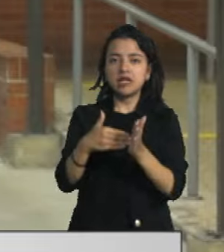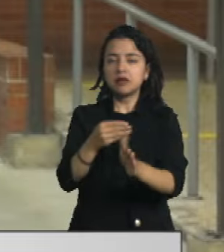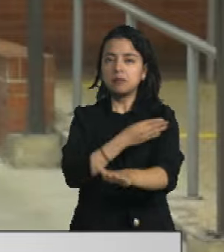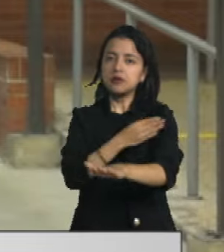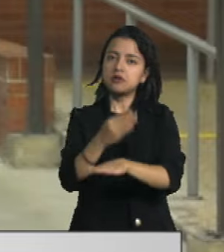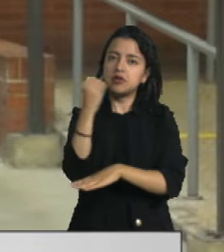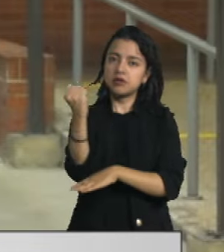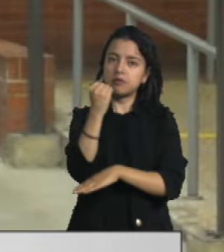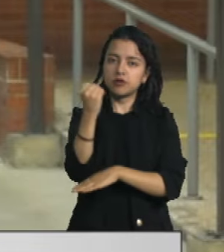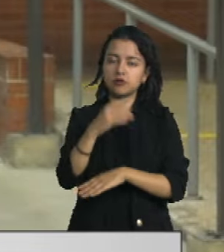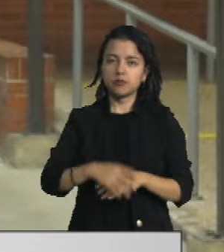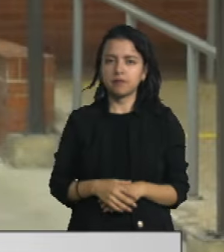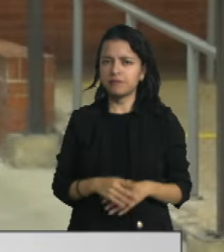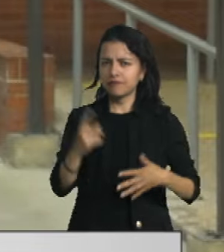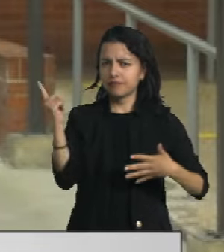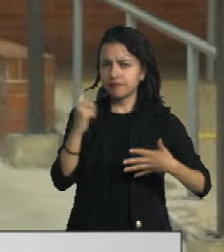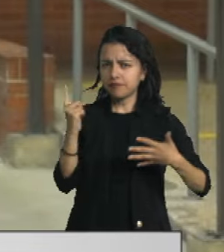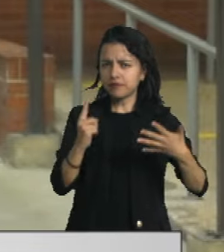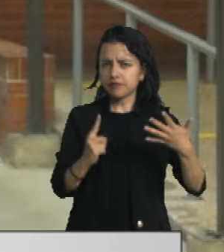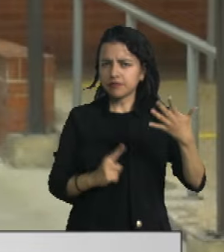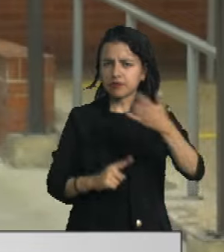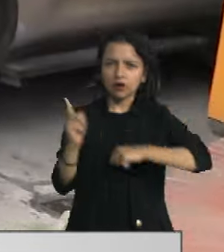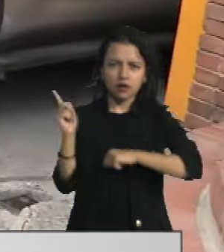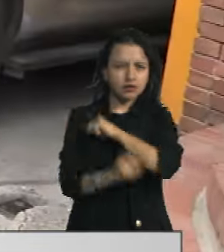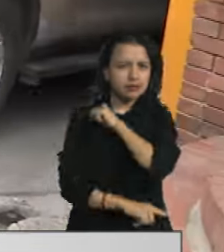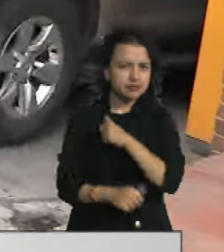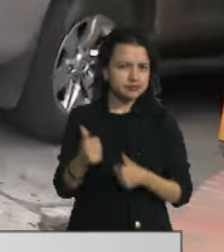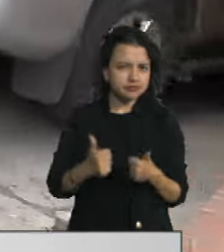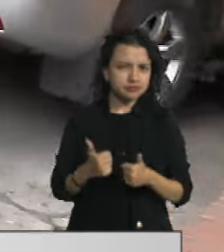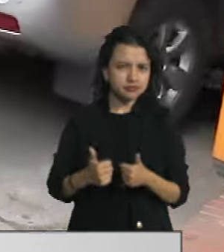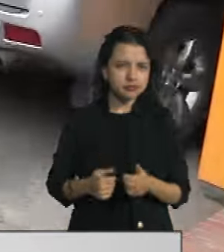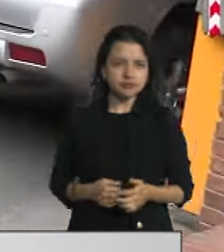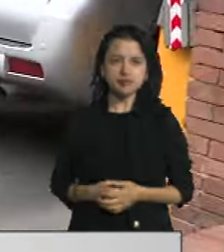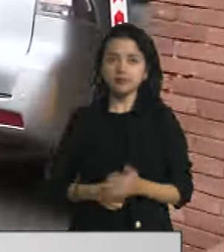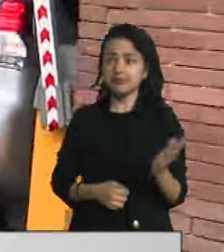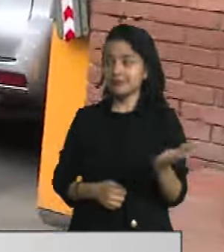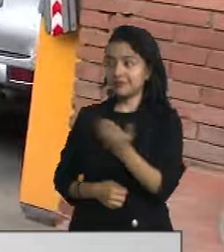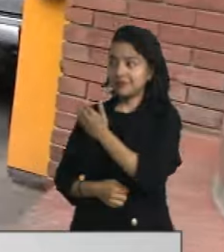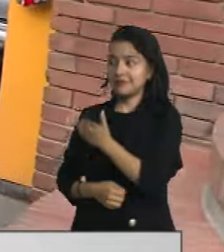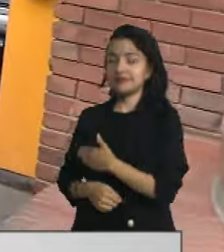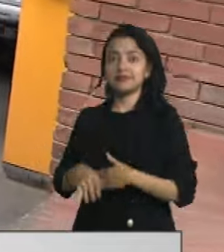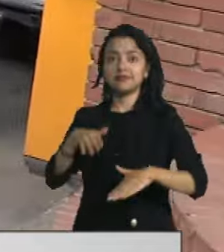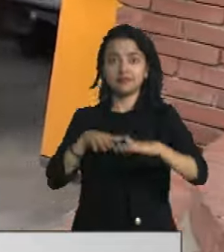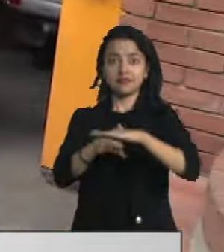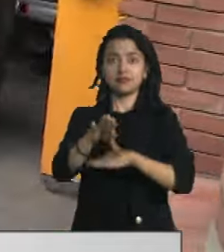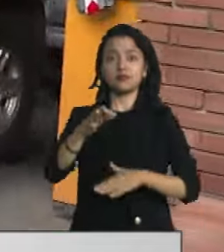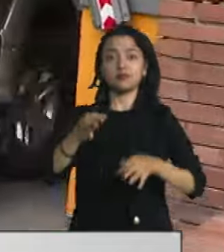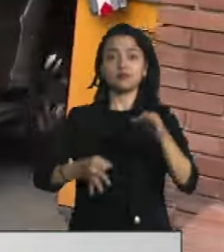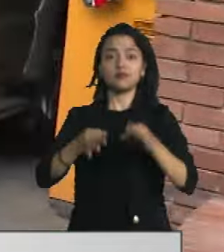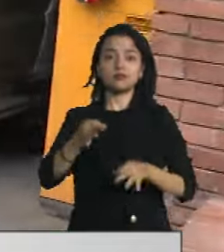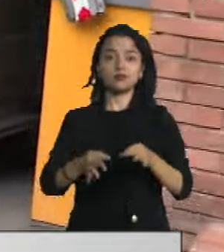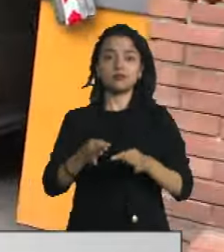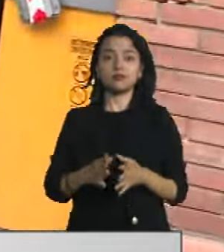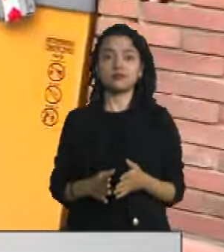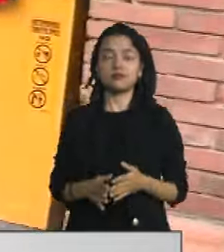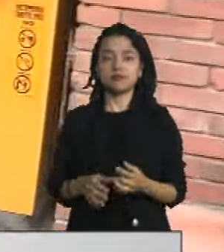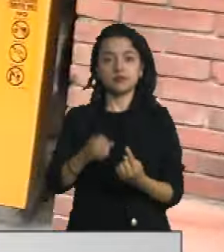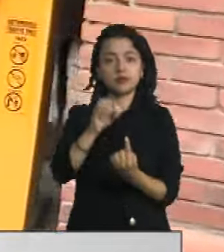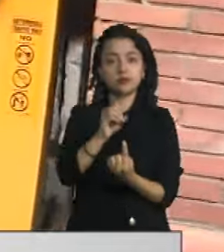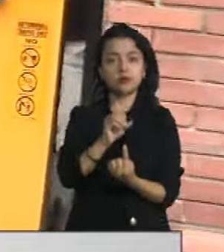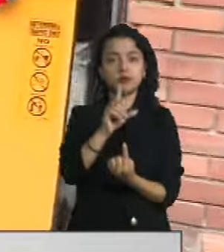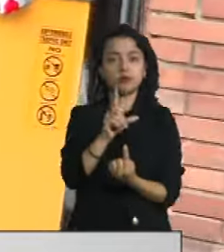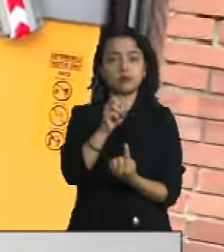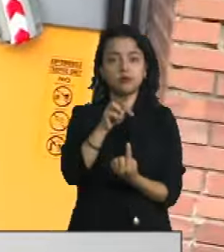de los delitos que imputarían en medio de esta audiencia. Así fue la llegada a los juzgados de Paloquemao en Bogotá de Olmedo